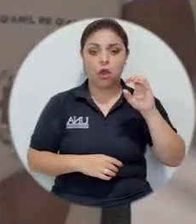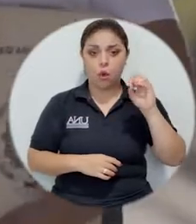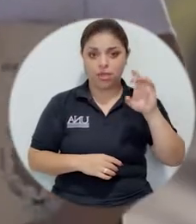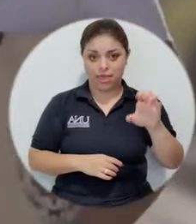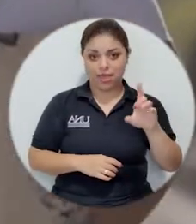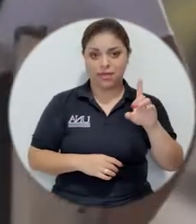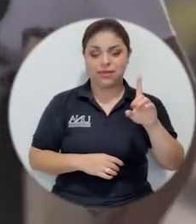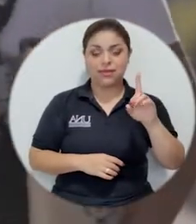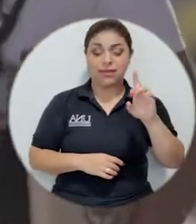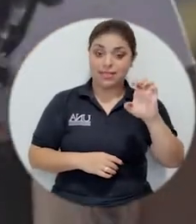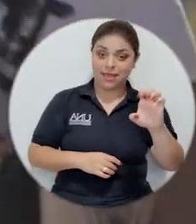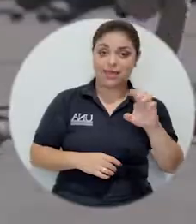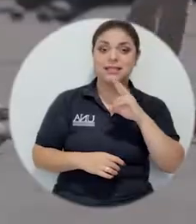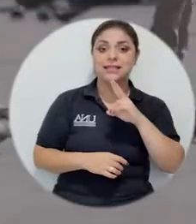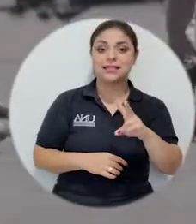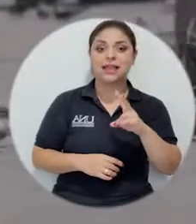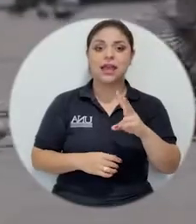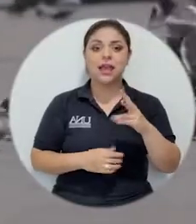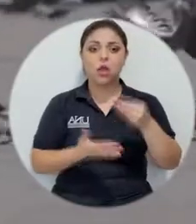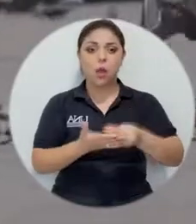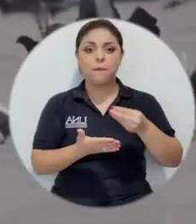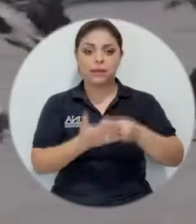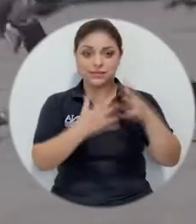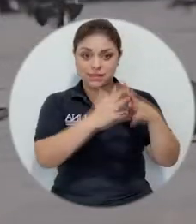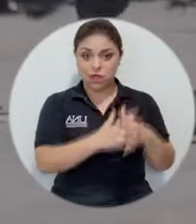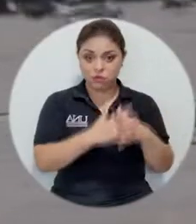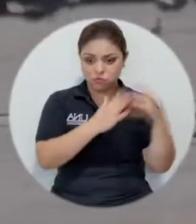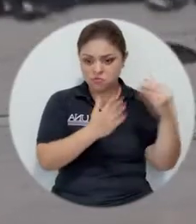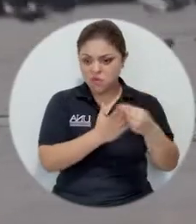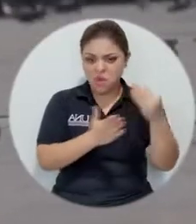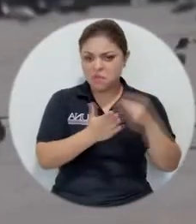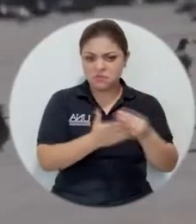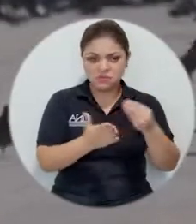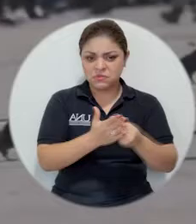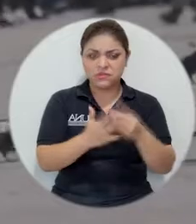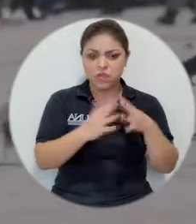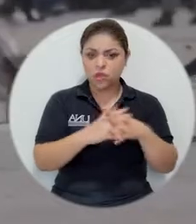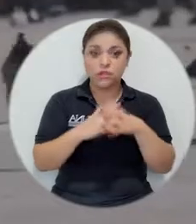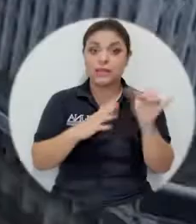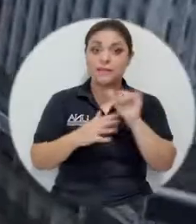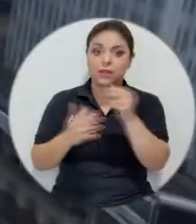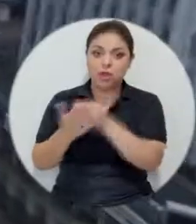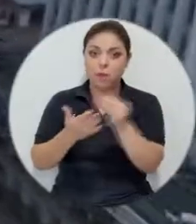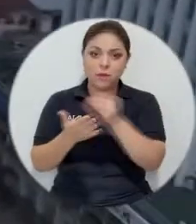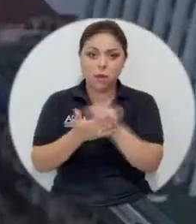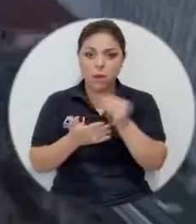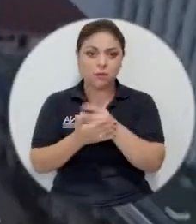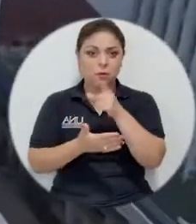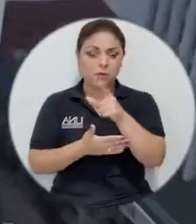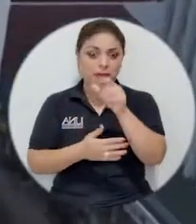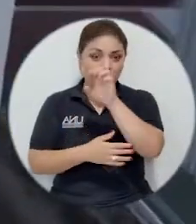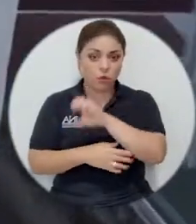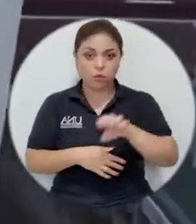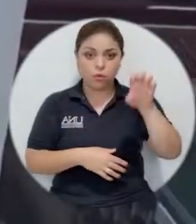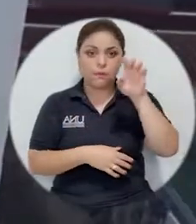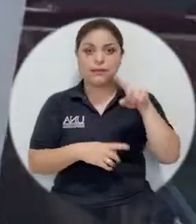el consumo en los Estados Unidos, y especialmente el consumo en Europa de narcóticos, va a seguir aumentando.